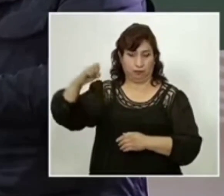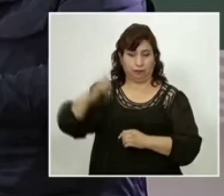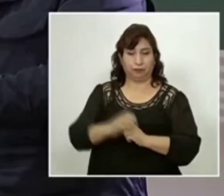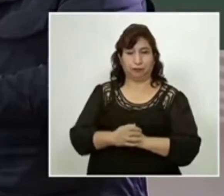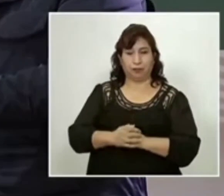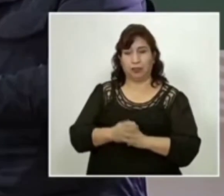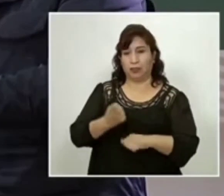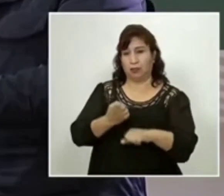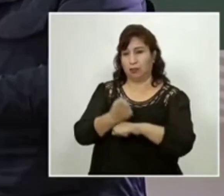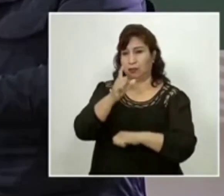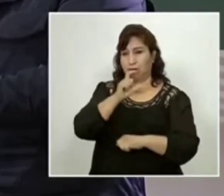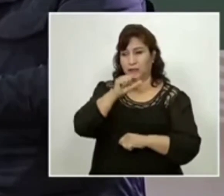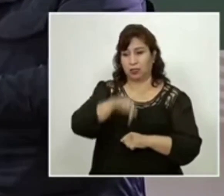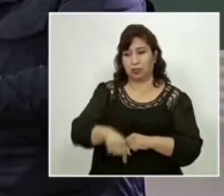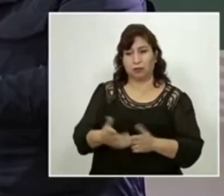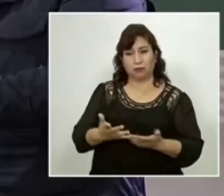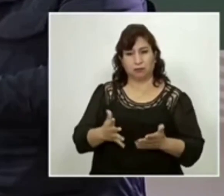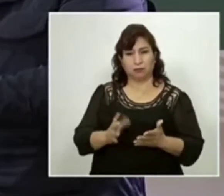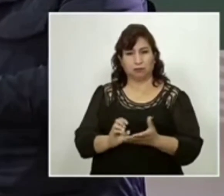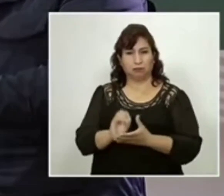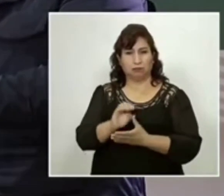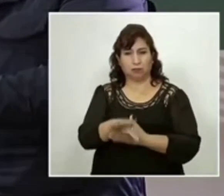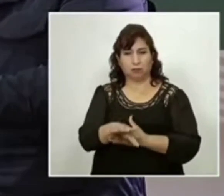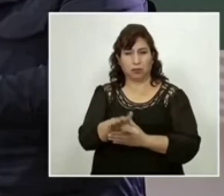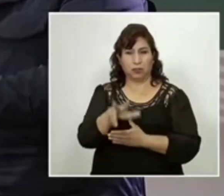el estado de Aguascalientes serán incorporados